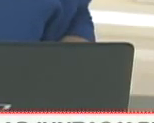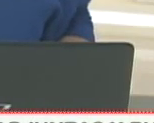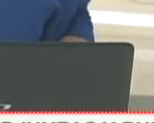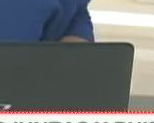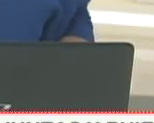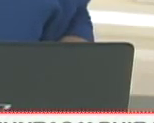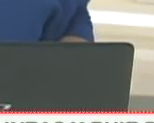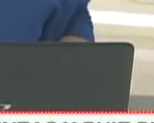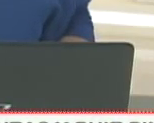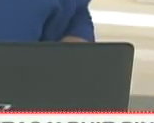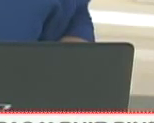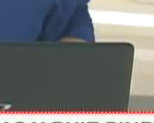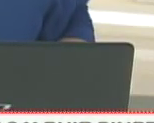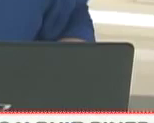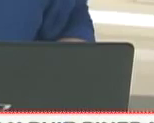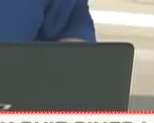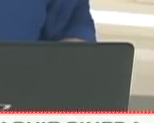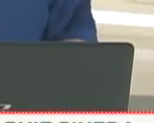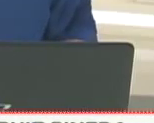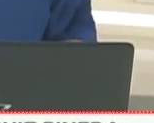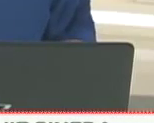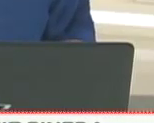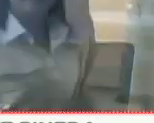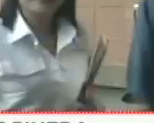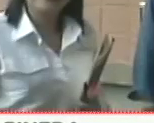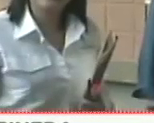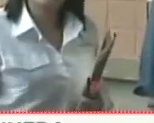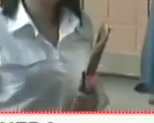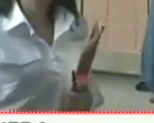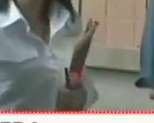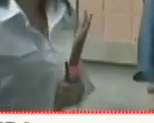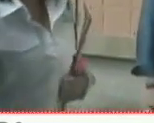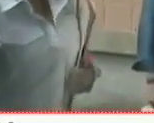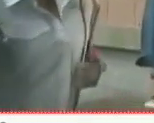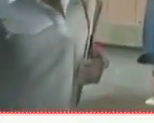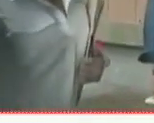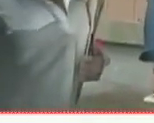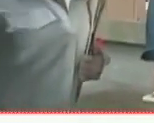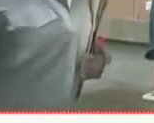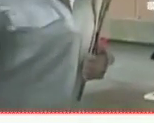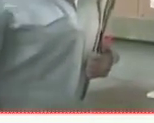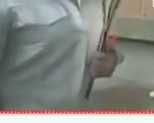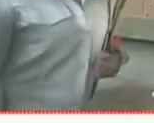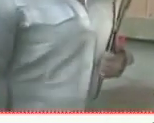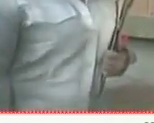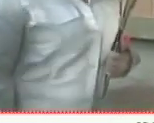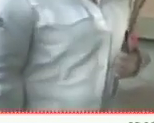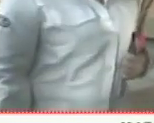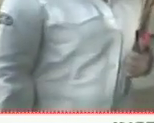la Plaza Bicentenario. Veamos. Hoy es un día muy especial.